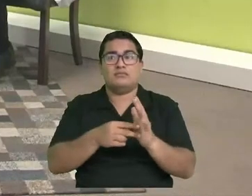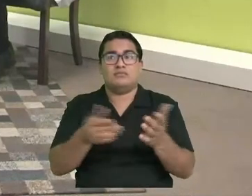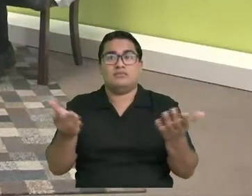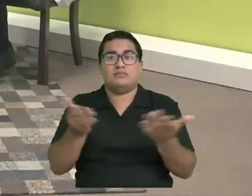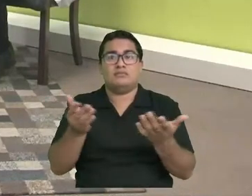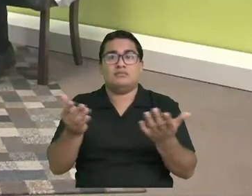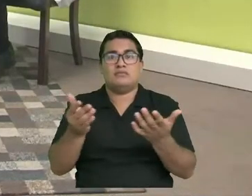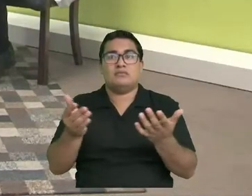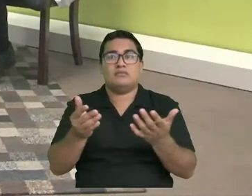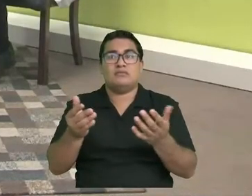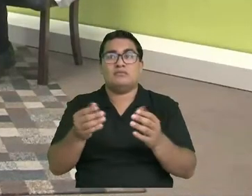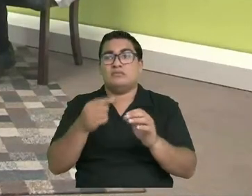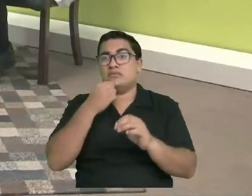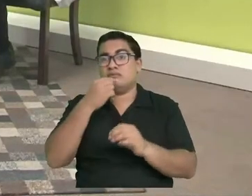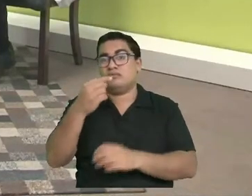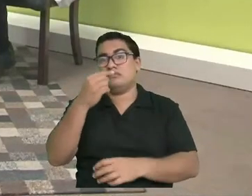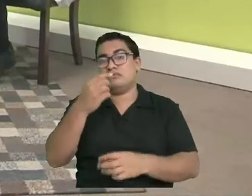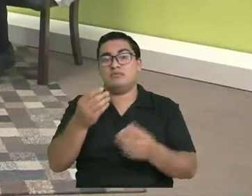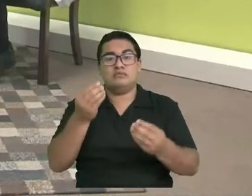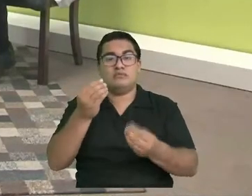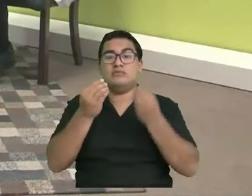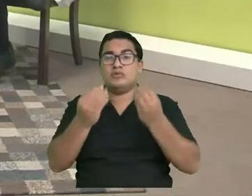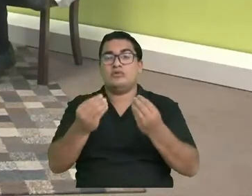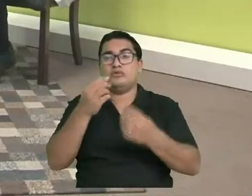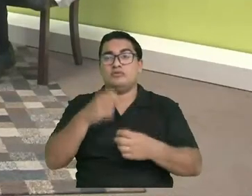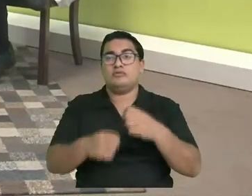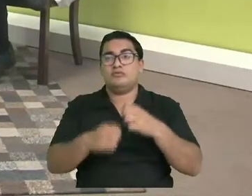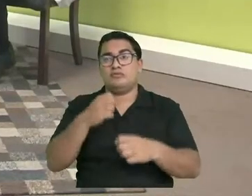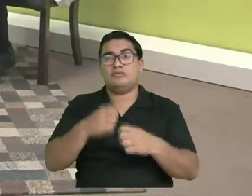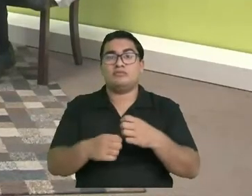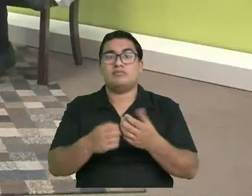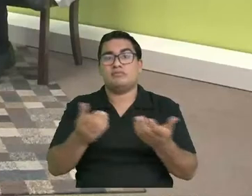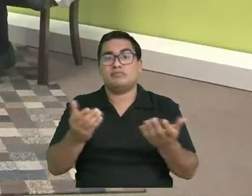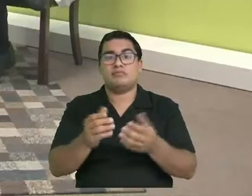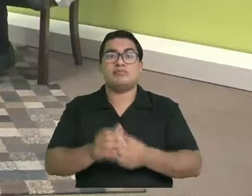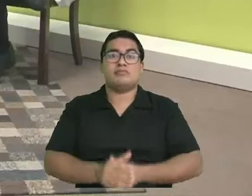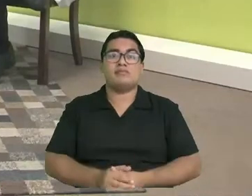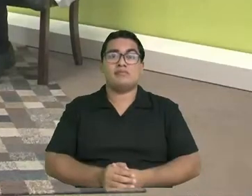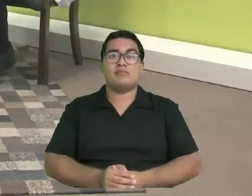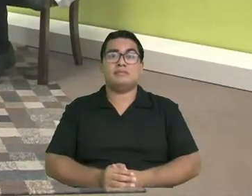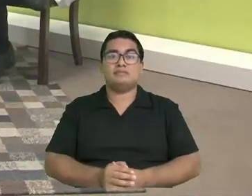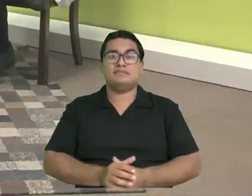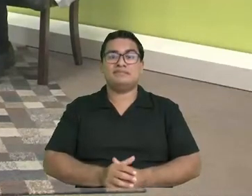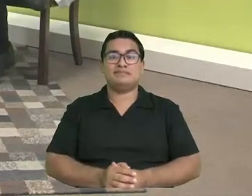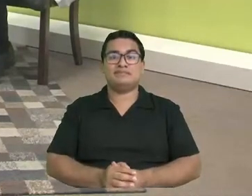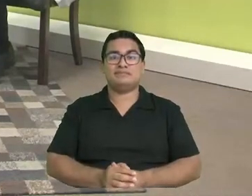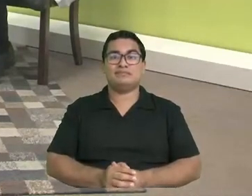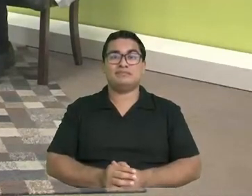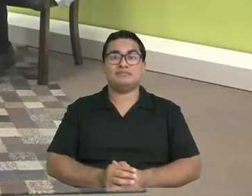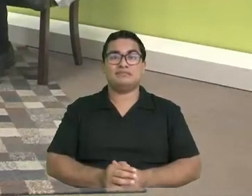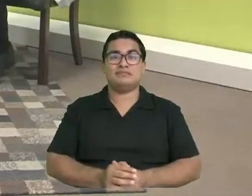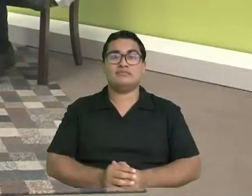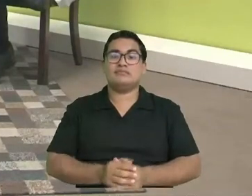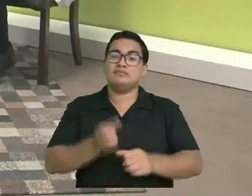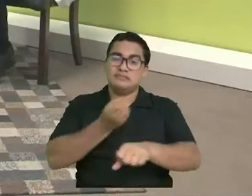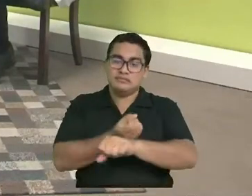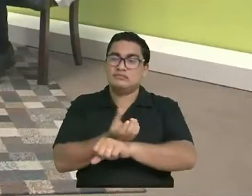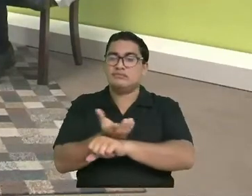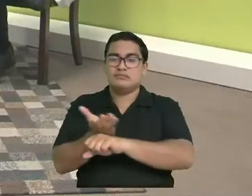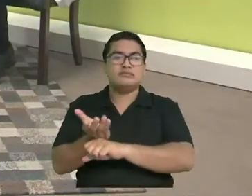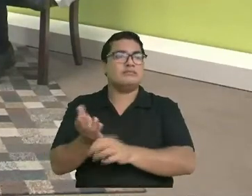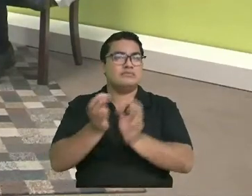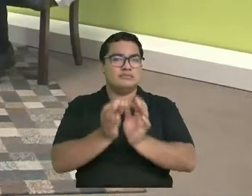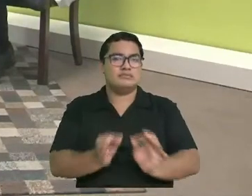eje de carga que va a afectar más las articulaciones. Ya. Generalmente usted le recomienda, usted decía algo